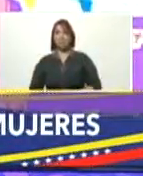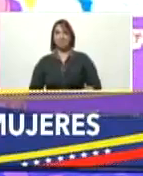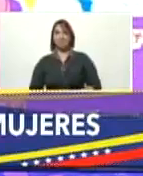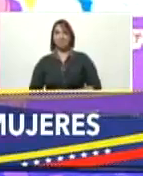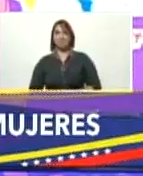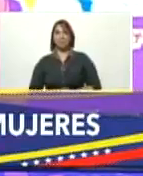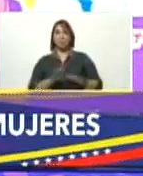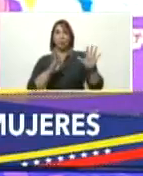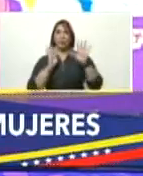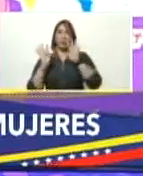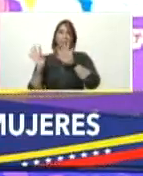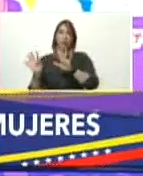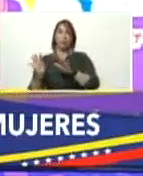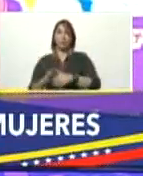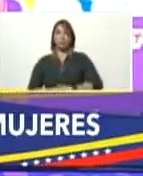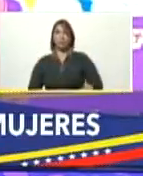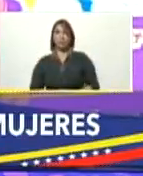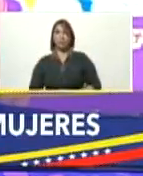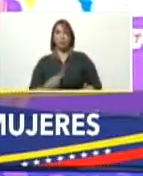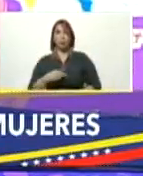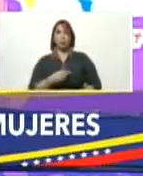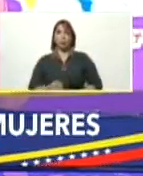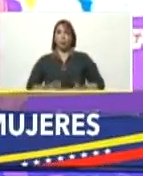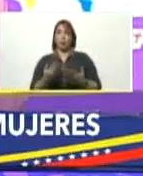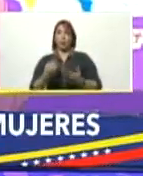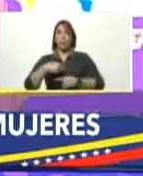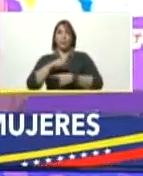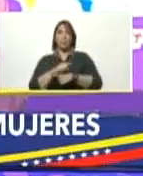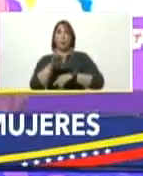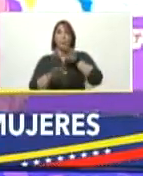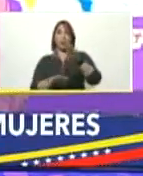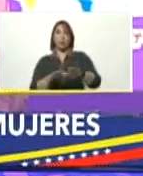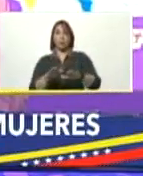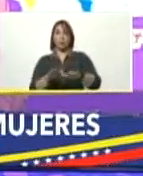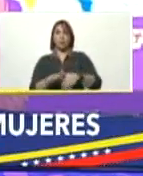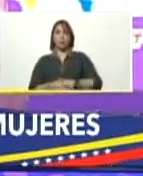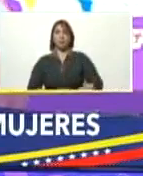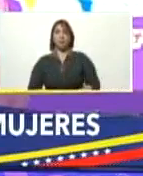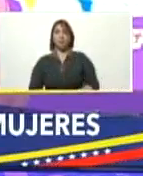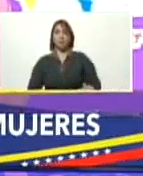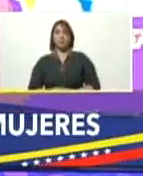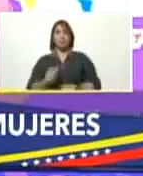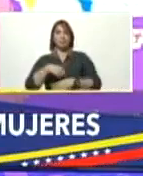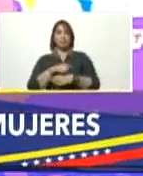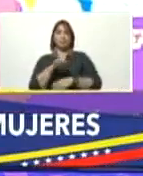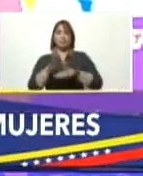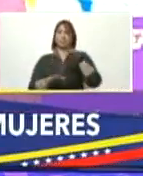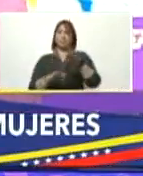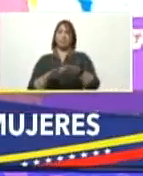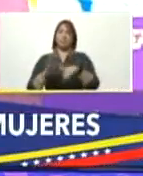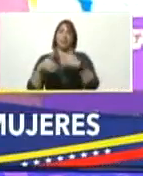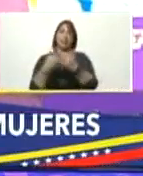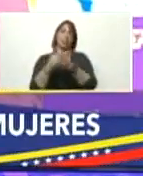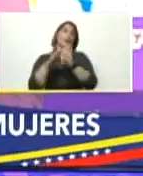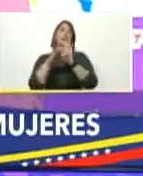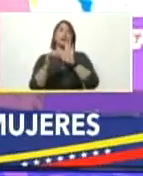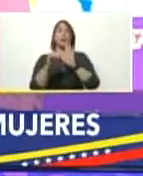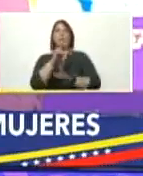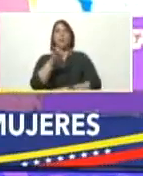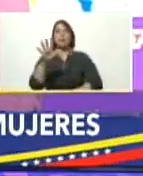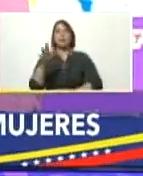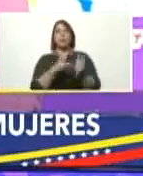99, Yelitze. Estábamos dando los primeros pasos, Yelitze. Los primeros pasos a la constituyente. El 25